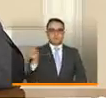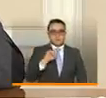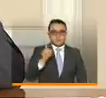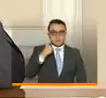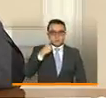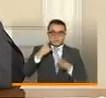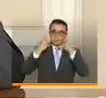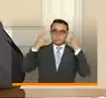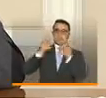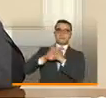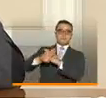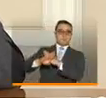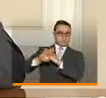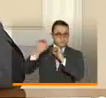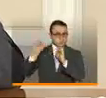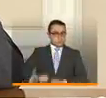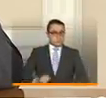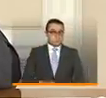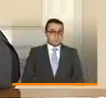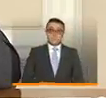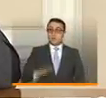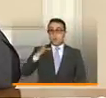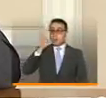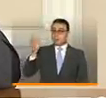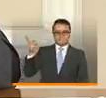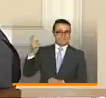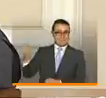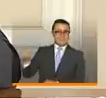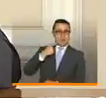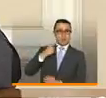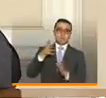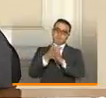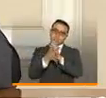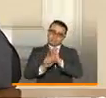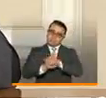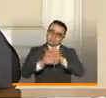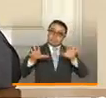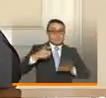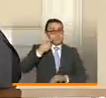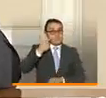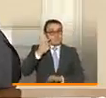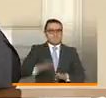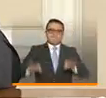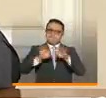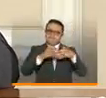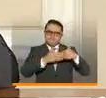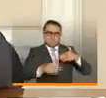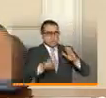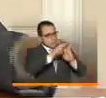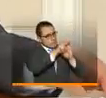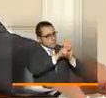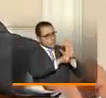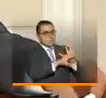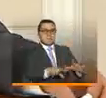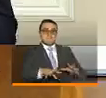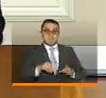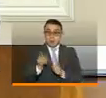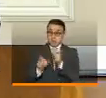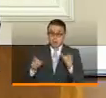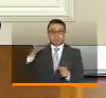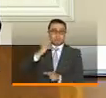importante, frente a la pregunta de Javier, seguir manteniendo las medidas como se ha explicado extensamente desde diferentes expertos.